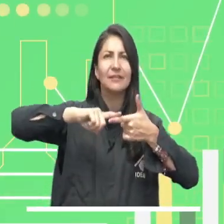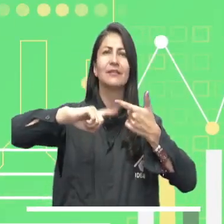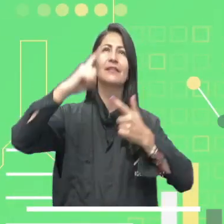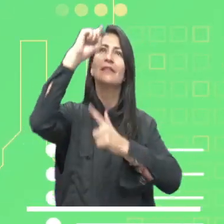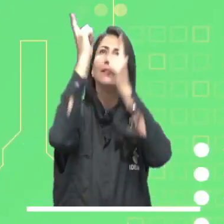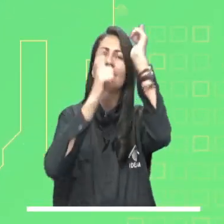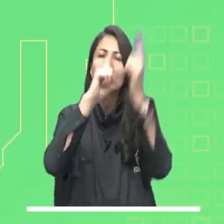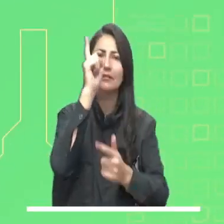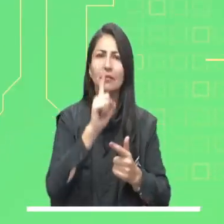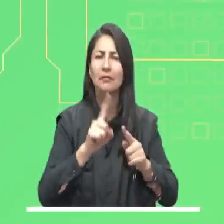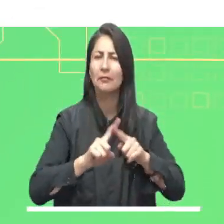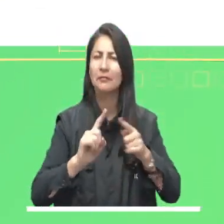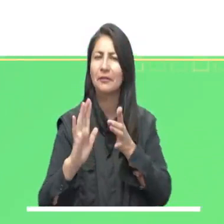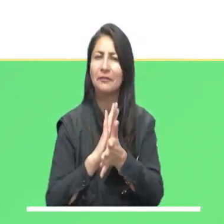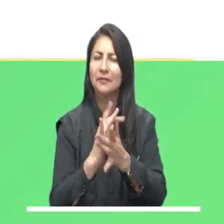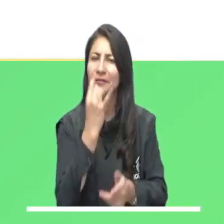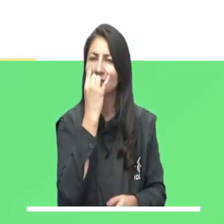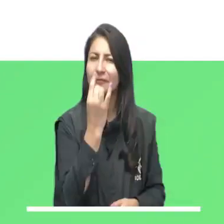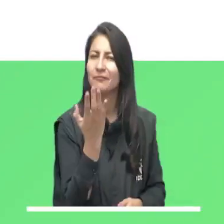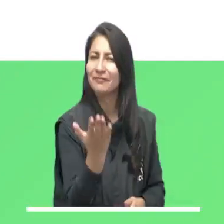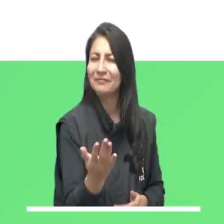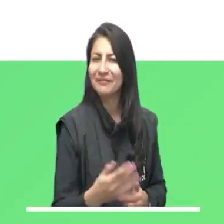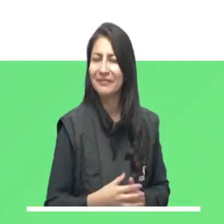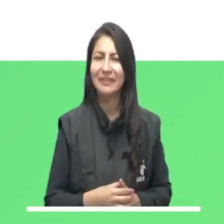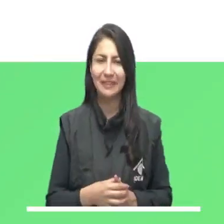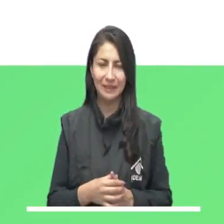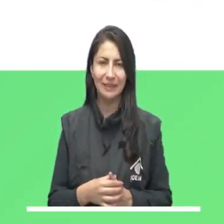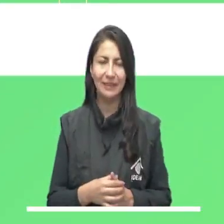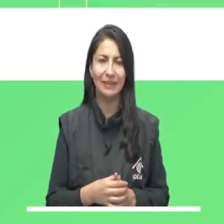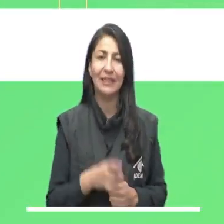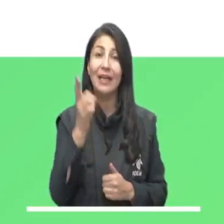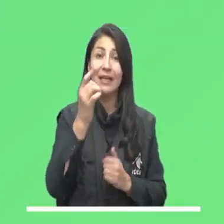deforestación, estadísticas de rayos y otros datos de interés.